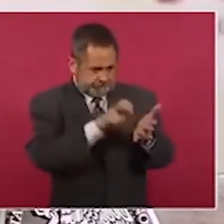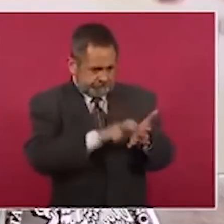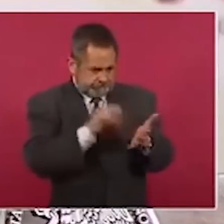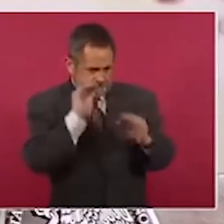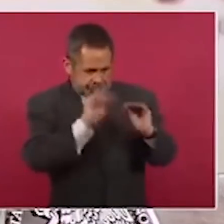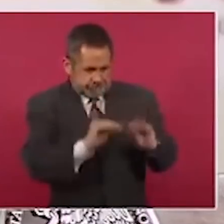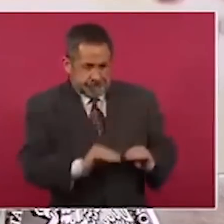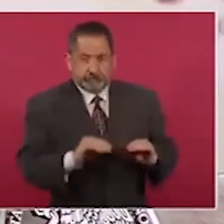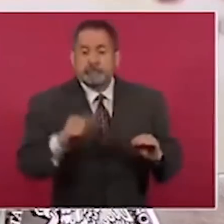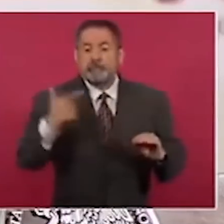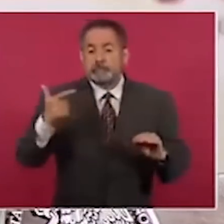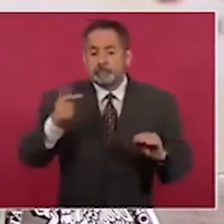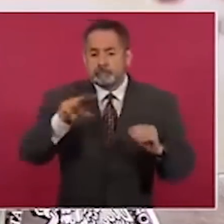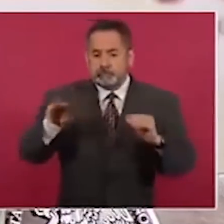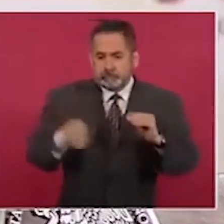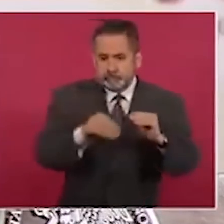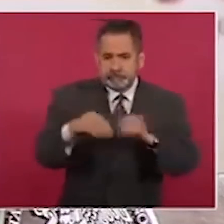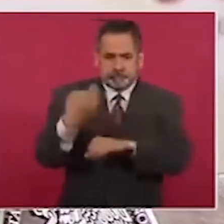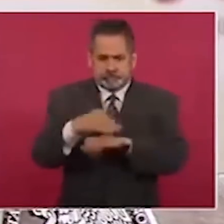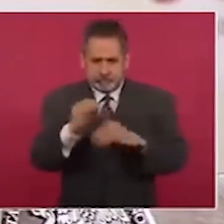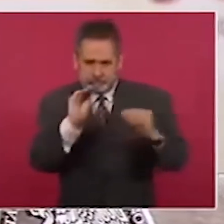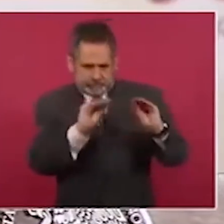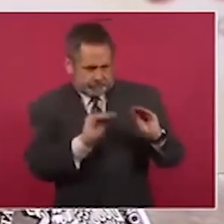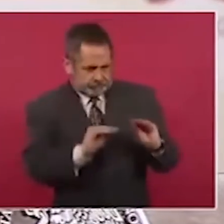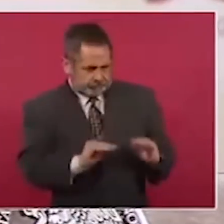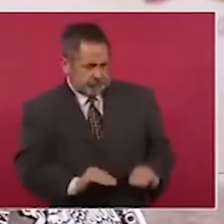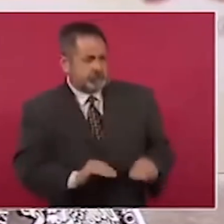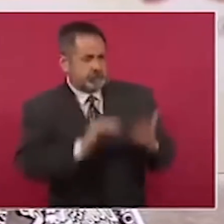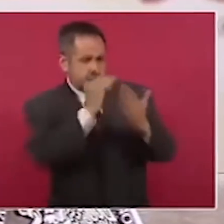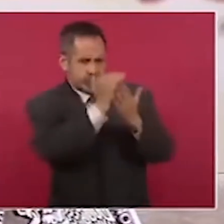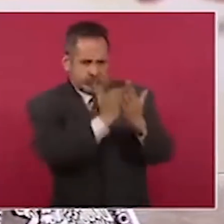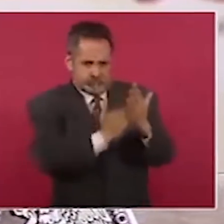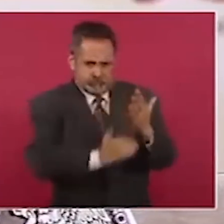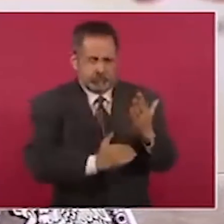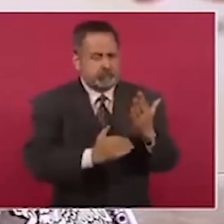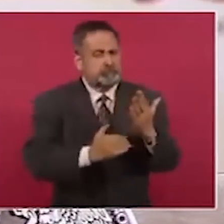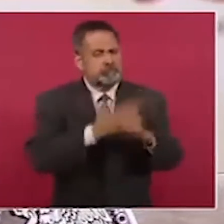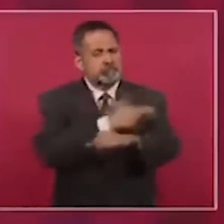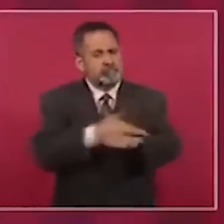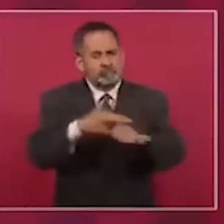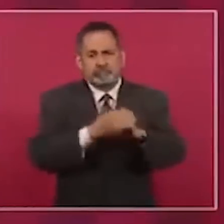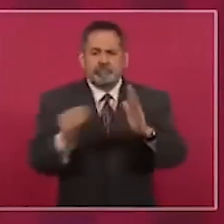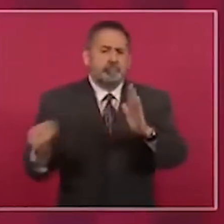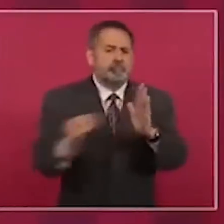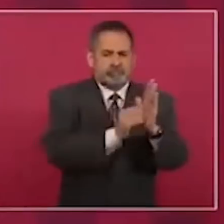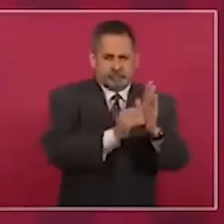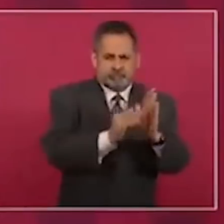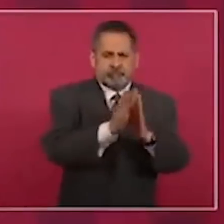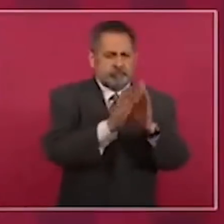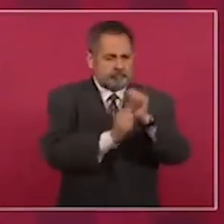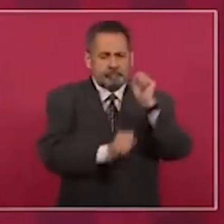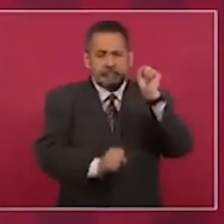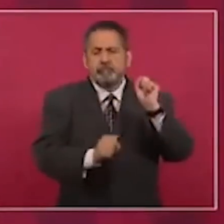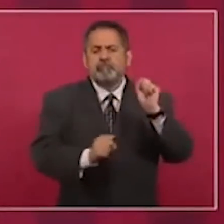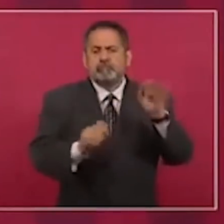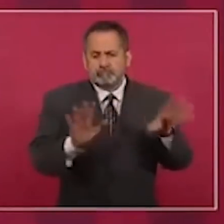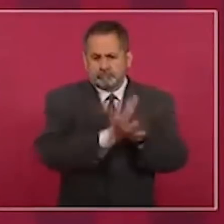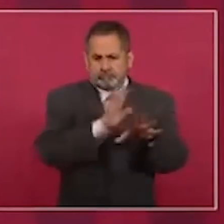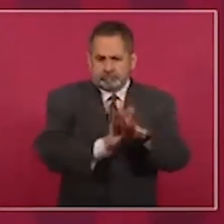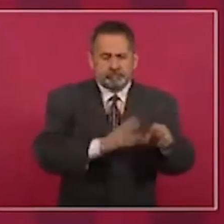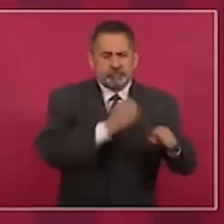transitorios que van a contener esta reforma democrática, esta reforma constitucional que busca